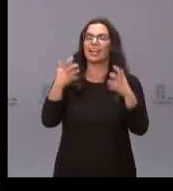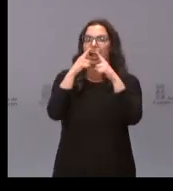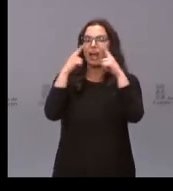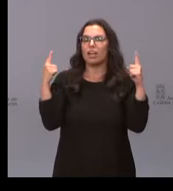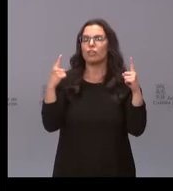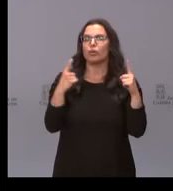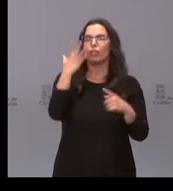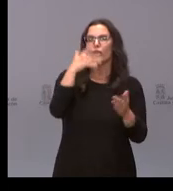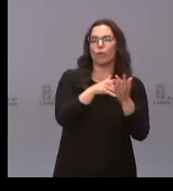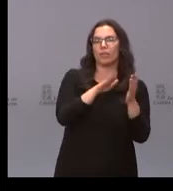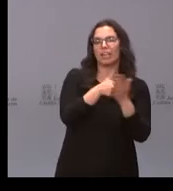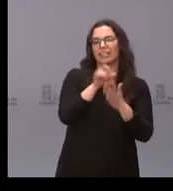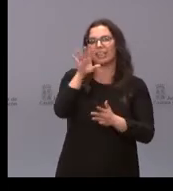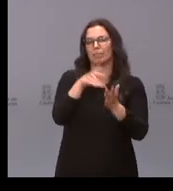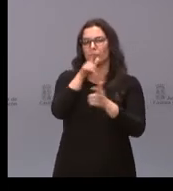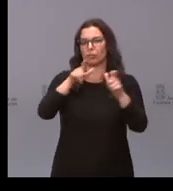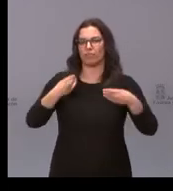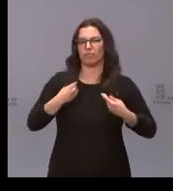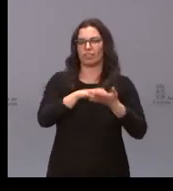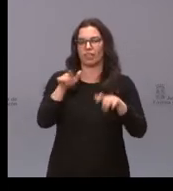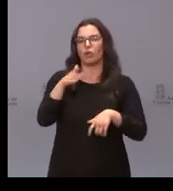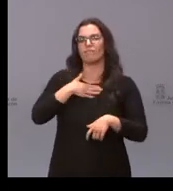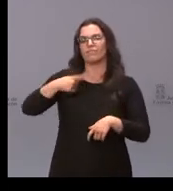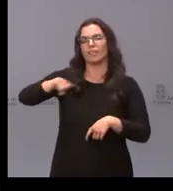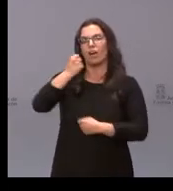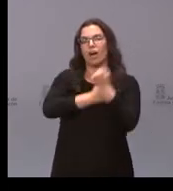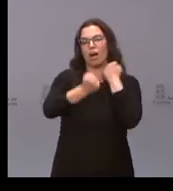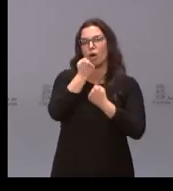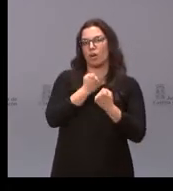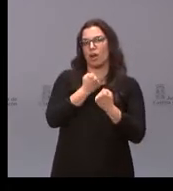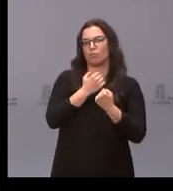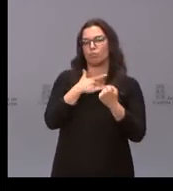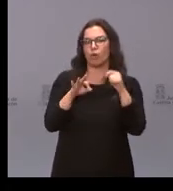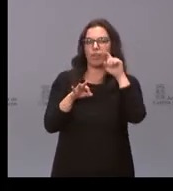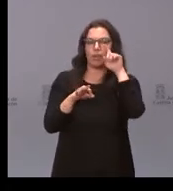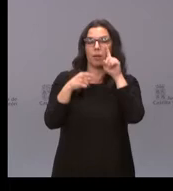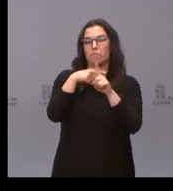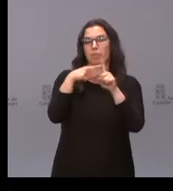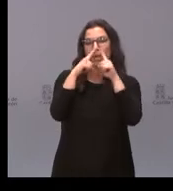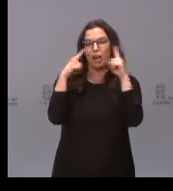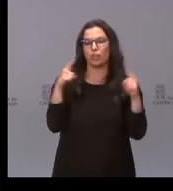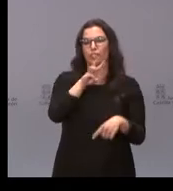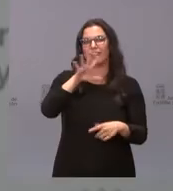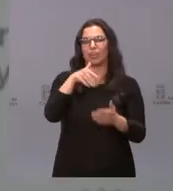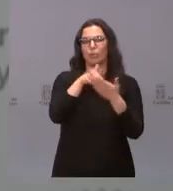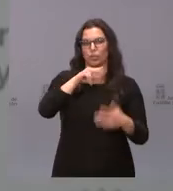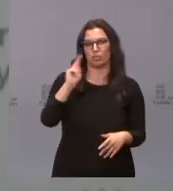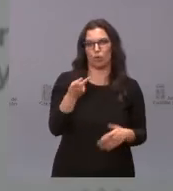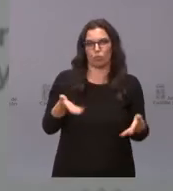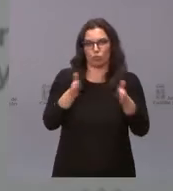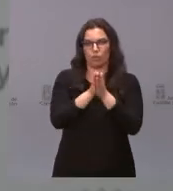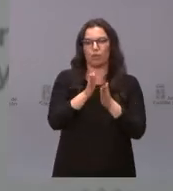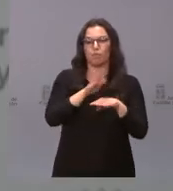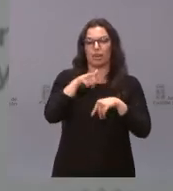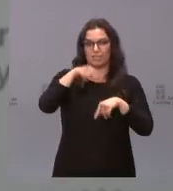15.000 castellanos y leoneses con un ahorro que va a alcanzar una media anual de 35 millones de euros para este